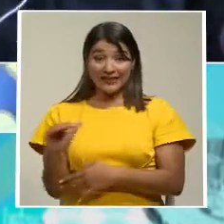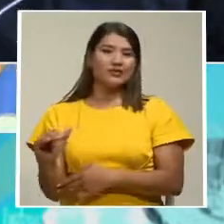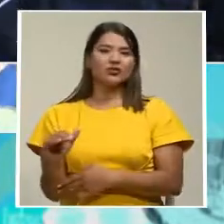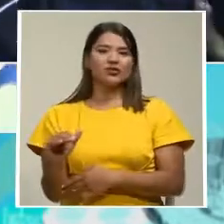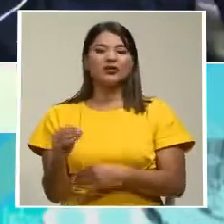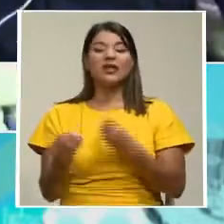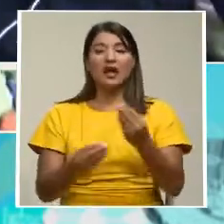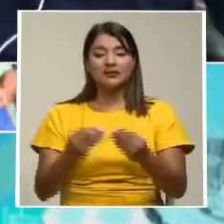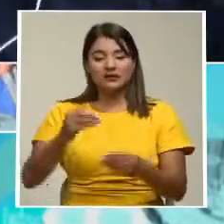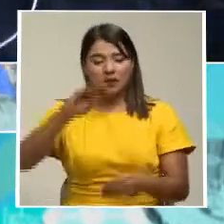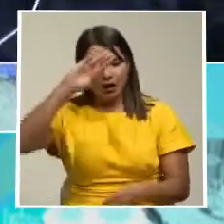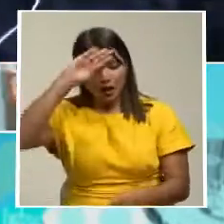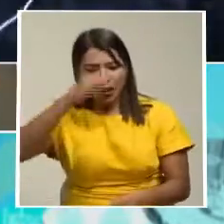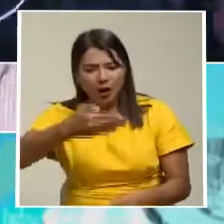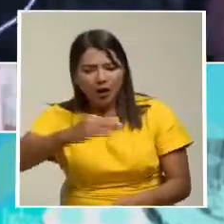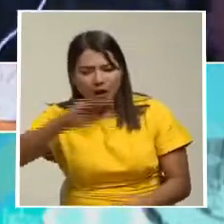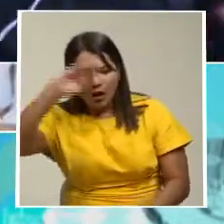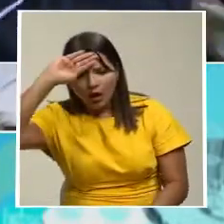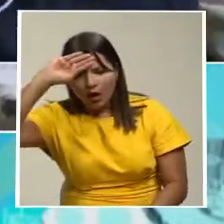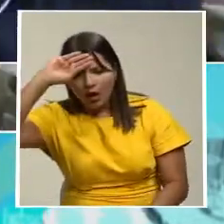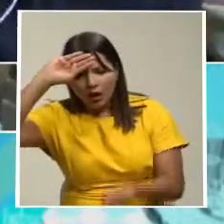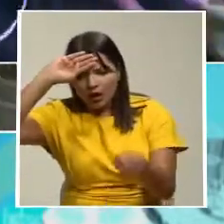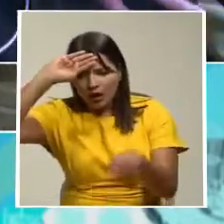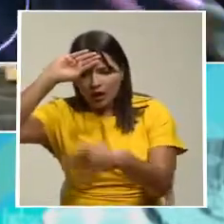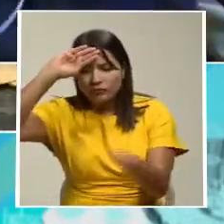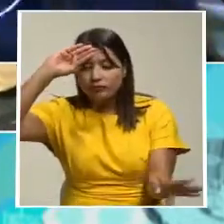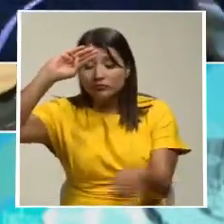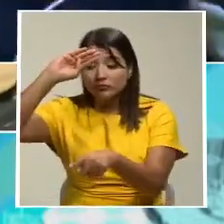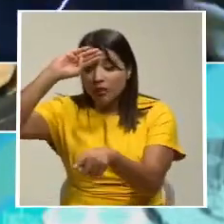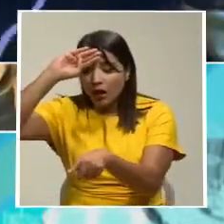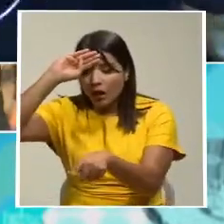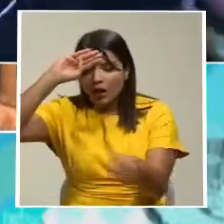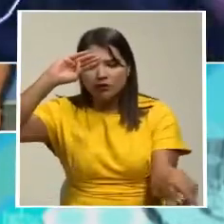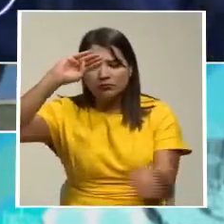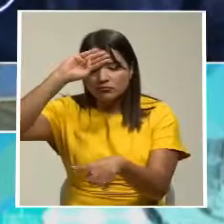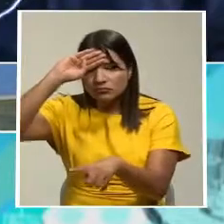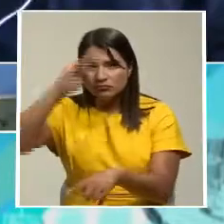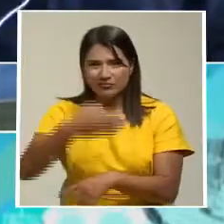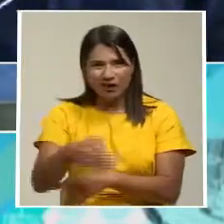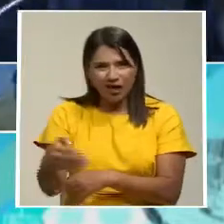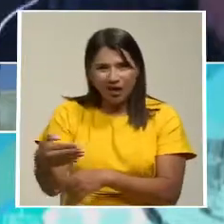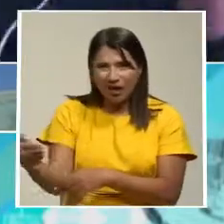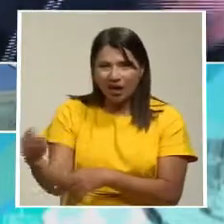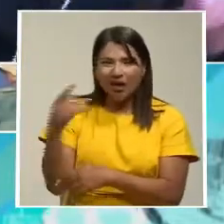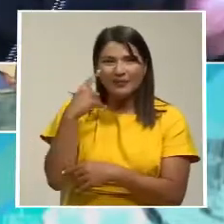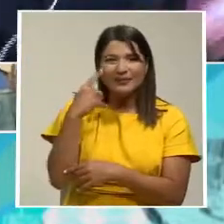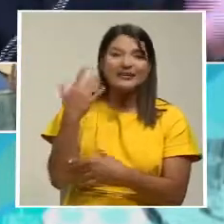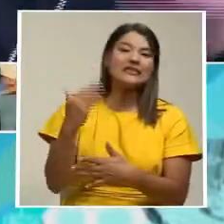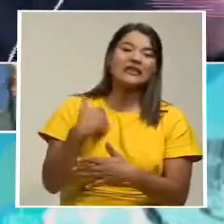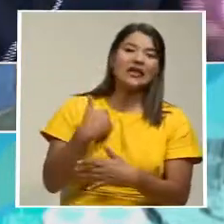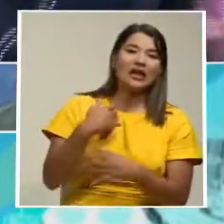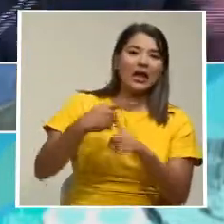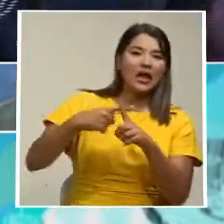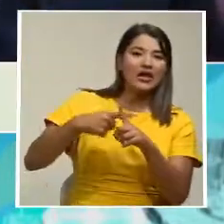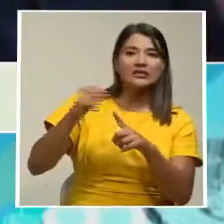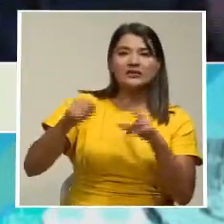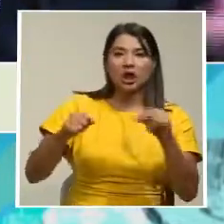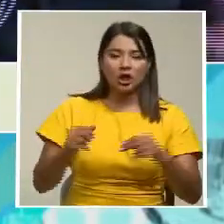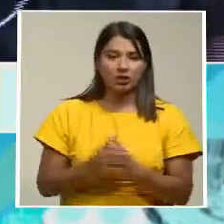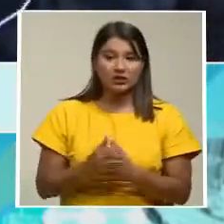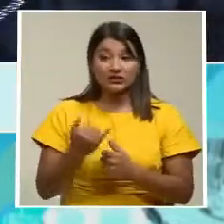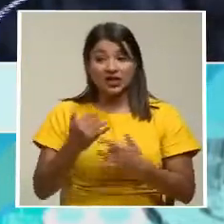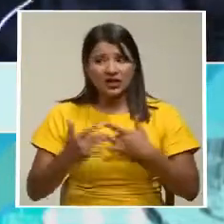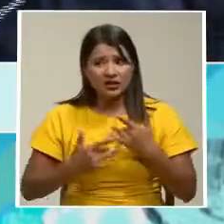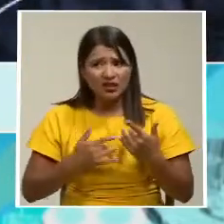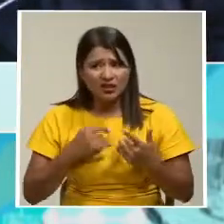si tienen o no tienen temperatura y así que entren o los regresan a su casa. Esa Nicaragua precaria, esa Nicaragua que